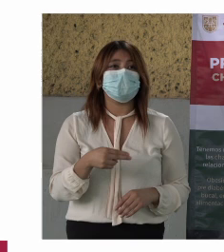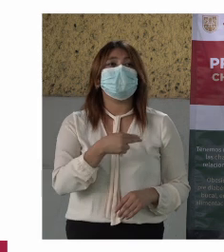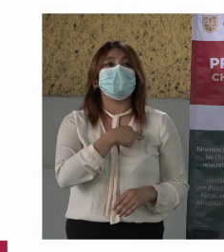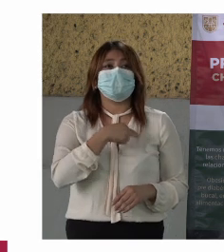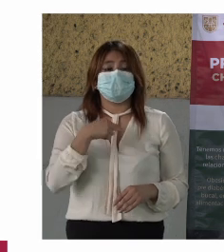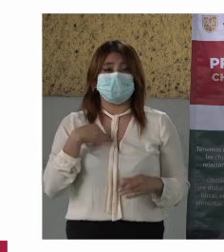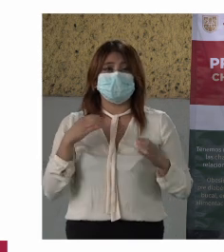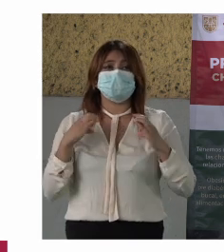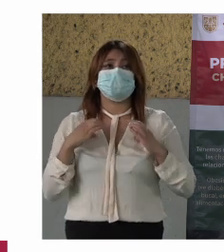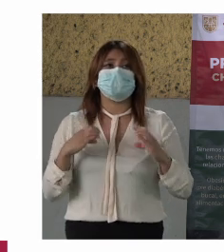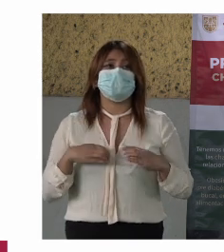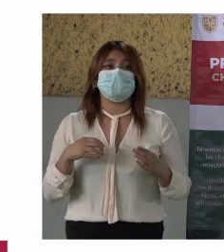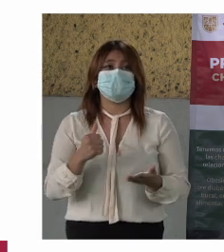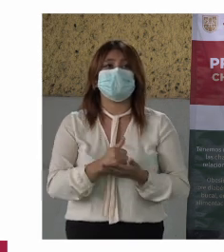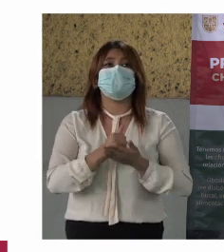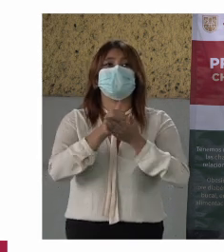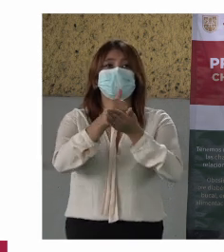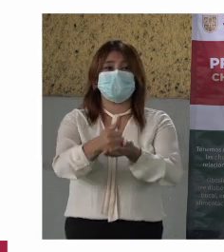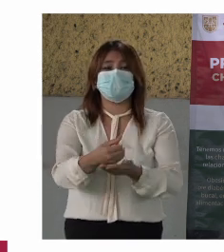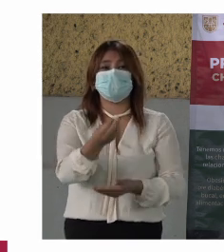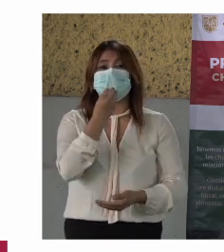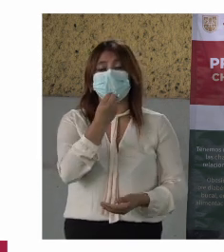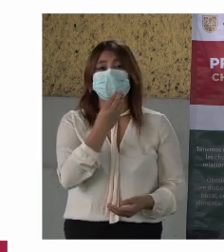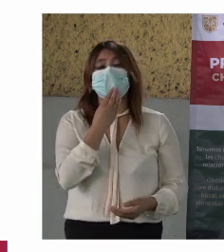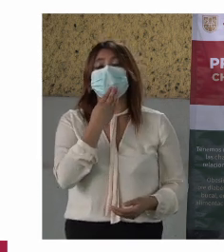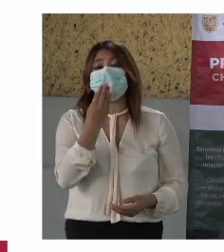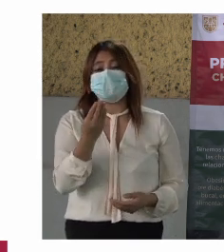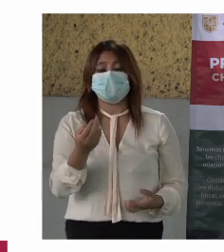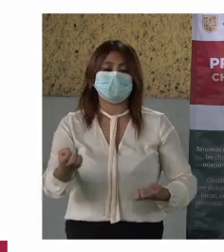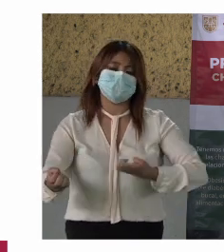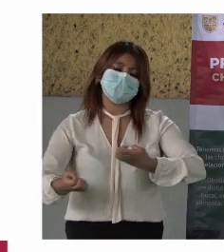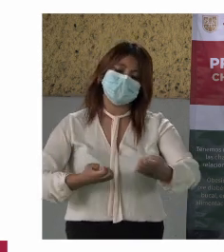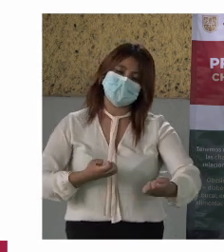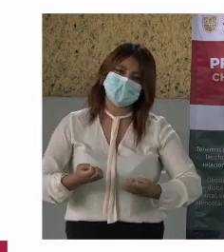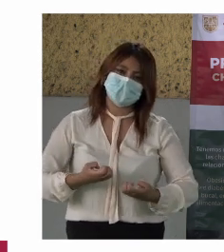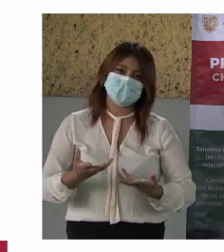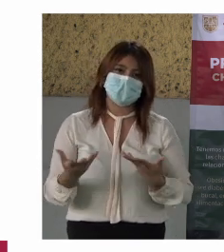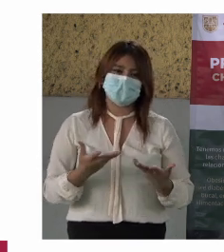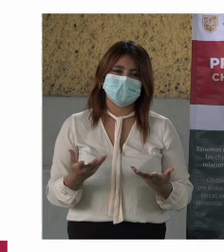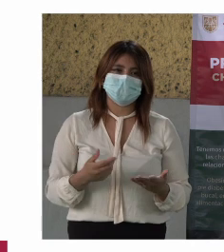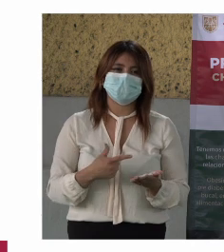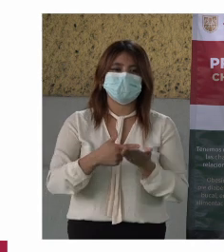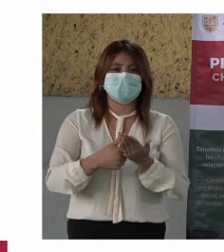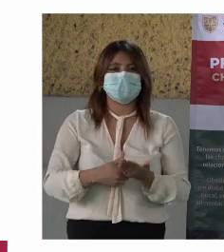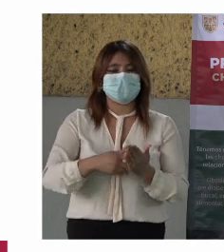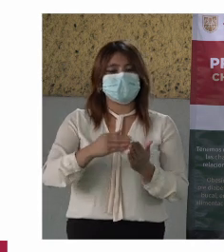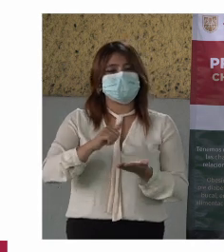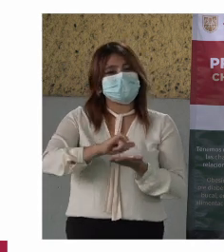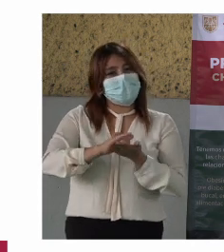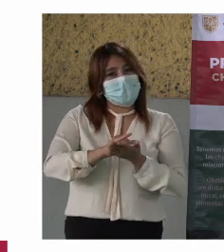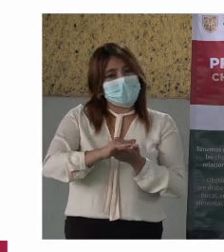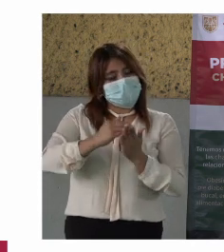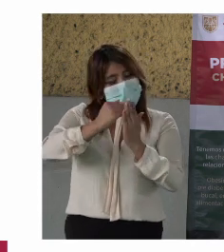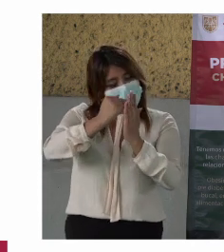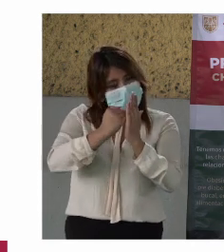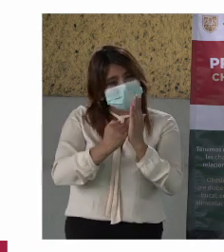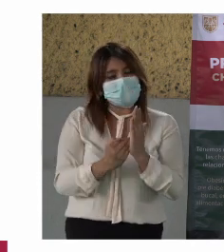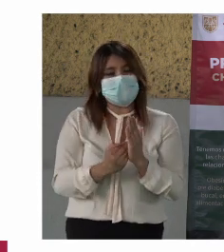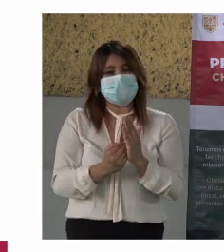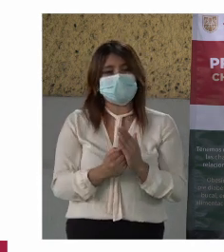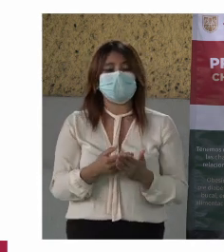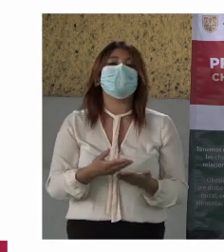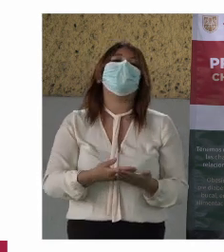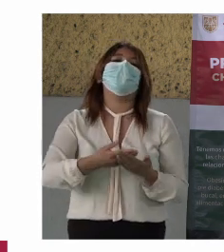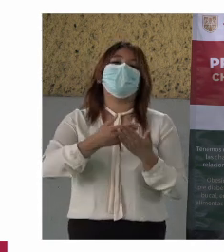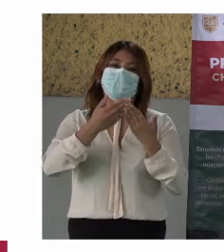con una buena alimentación, haciendo ejercicio, bajando de peso y obviamente con todo eso, ahora sí el medicamento es más